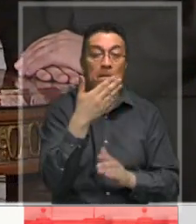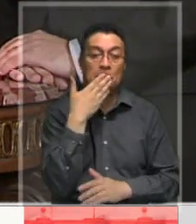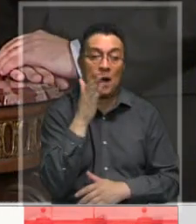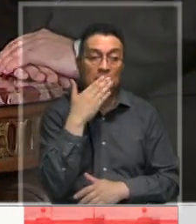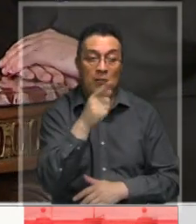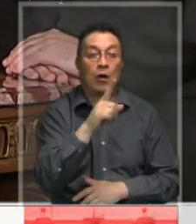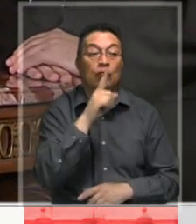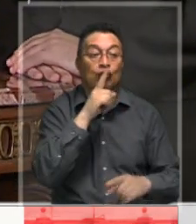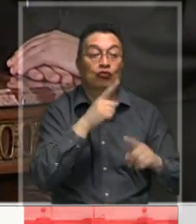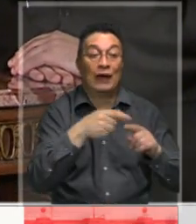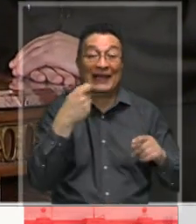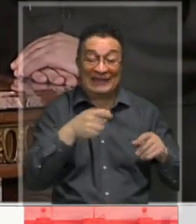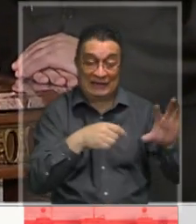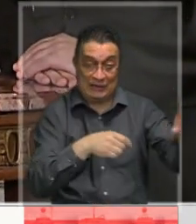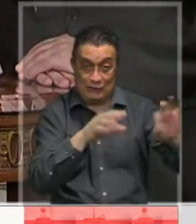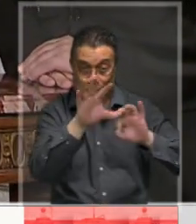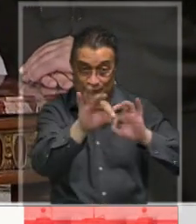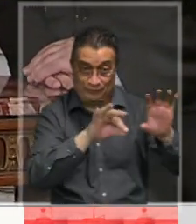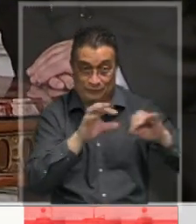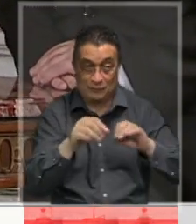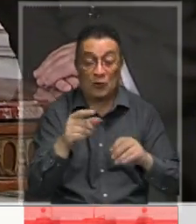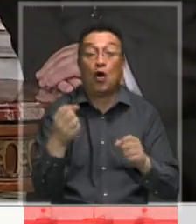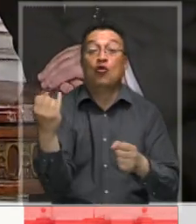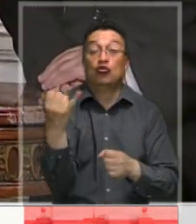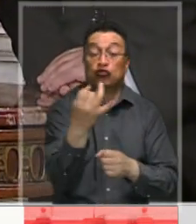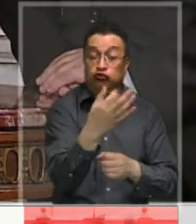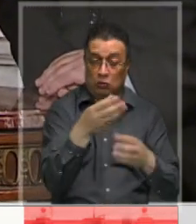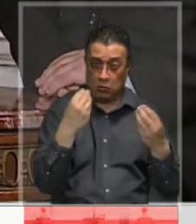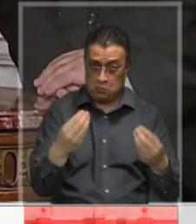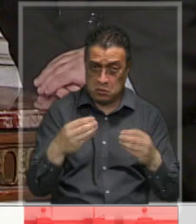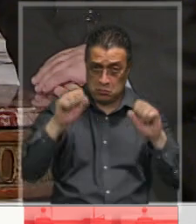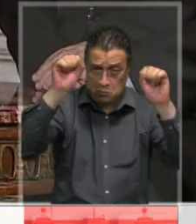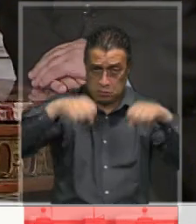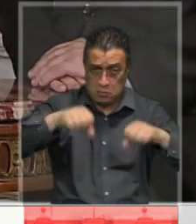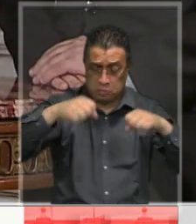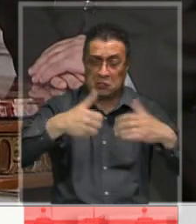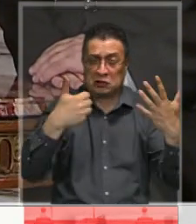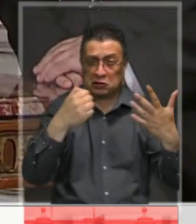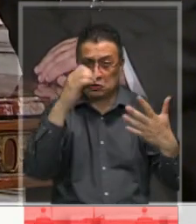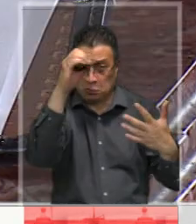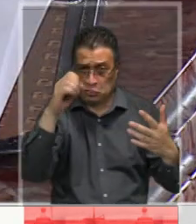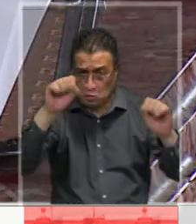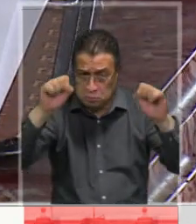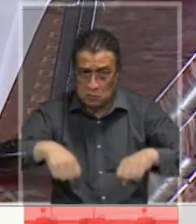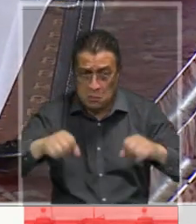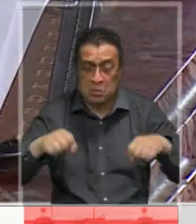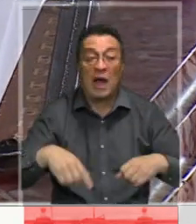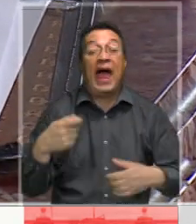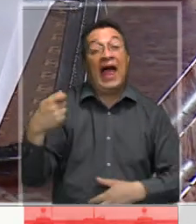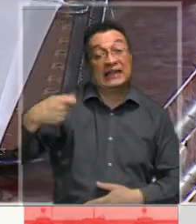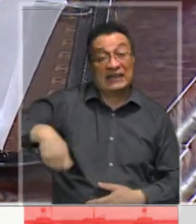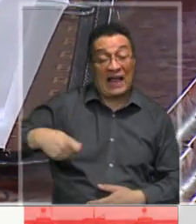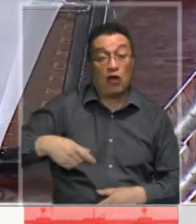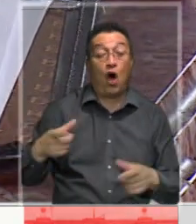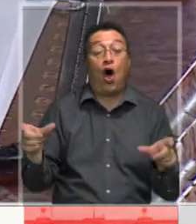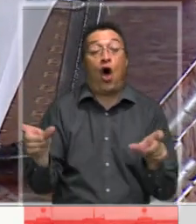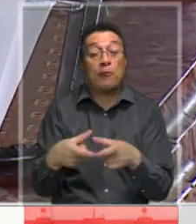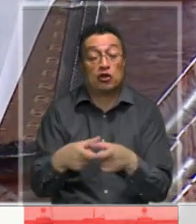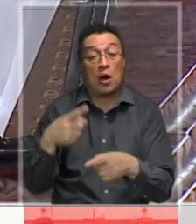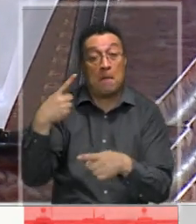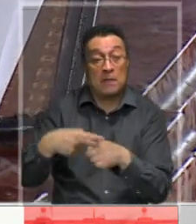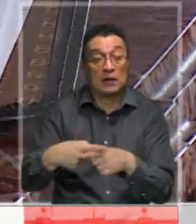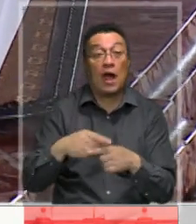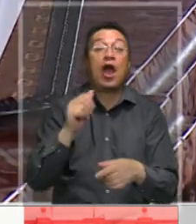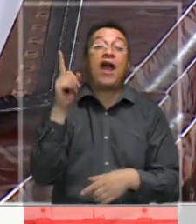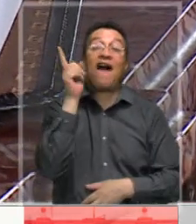nombra el Senado. Unos quórum bastante plausibles, una elección modo Senado, una comisión mixta, armonización y plebiscito de